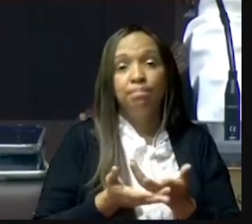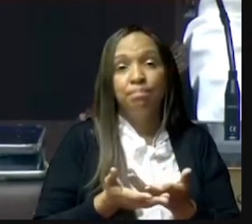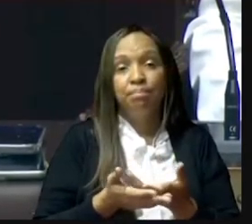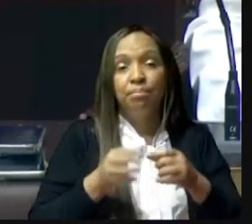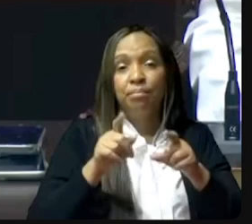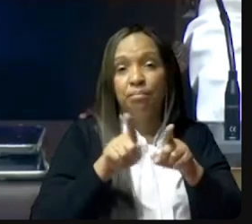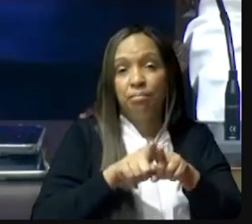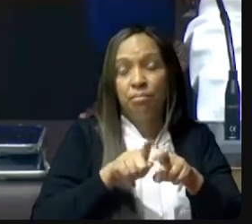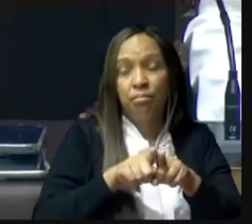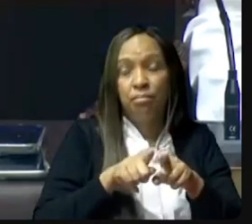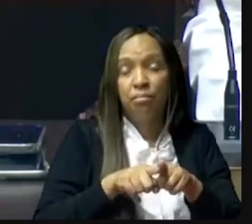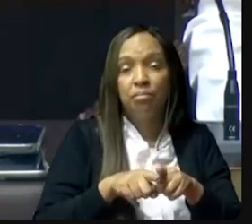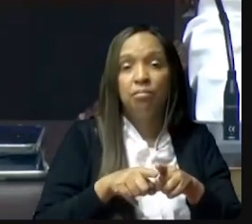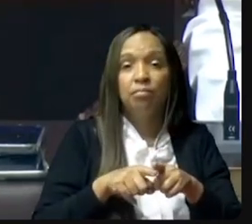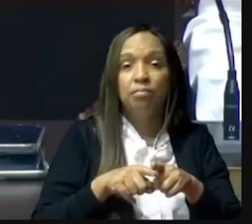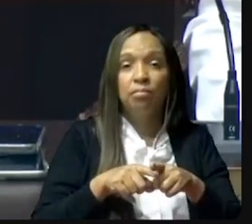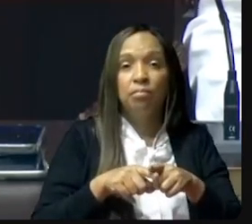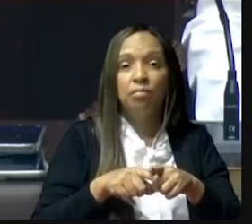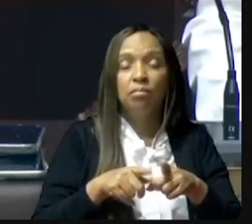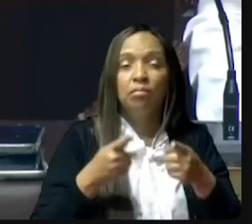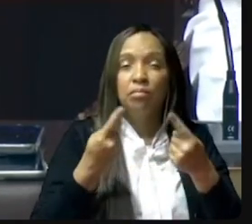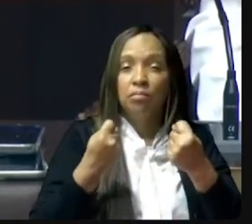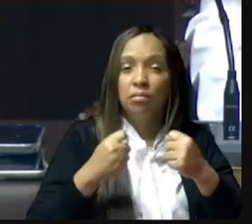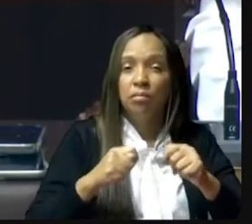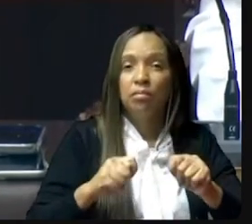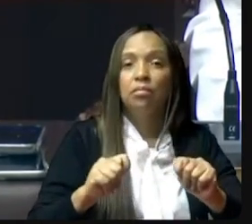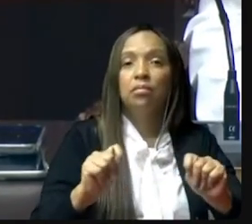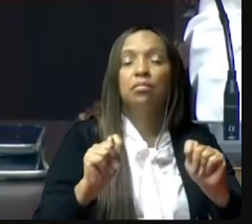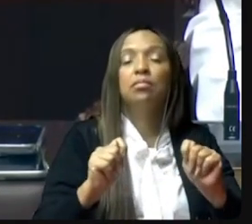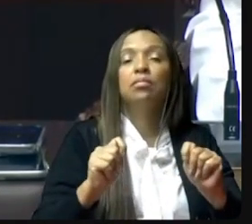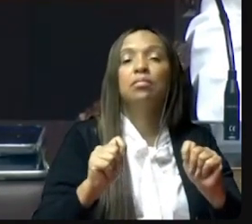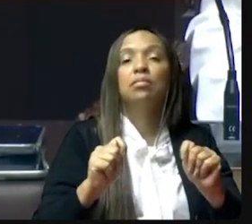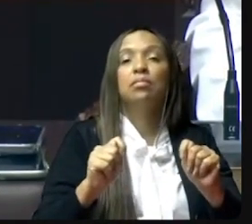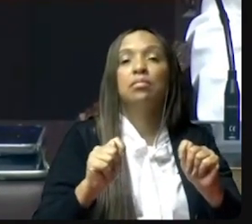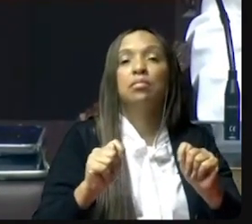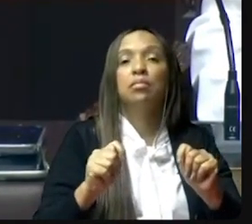equitativo y Tratamos de ser